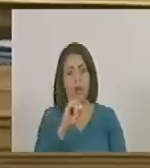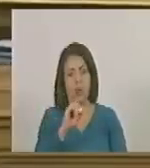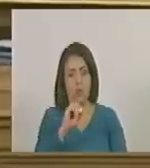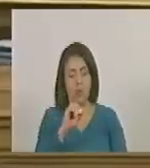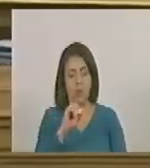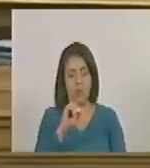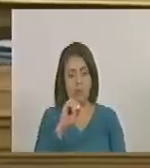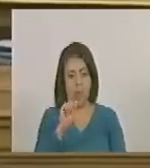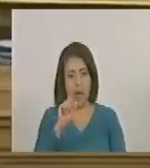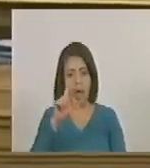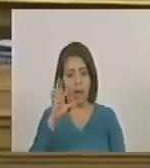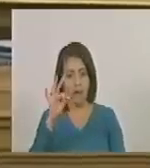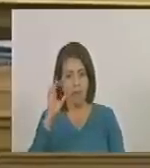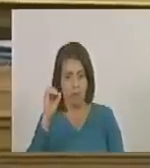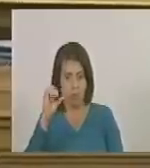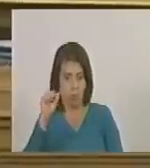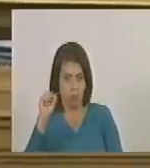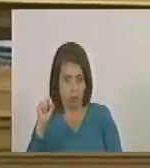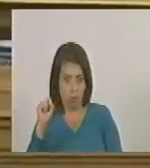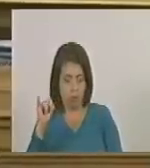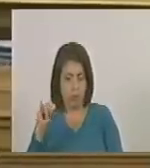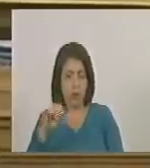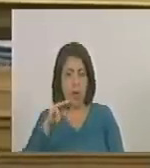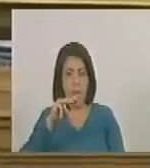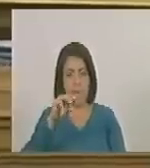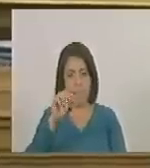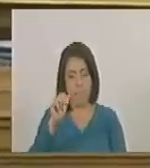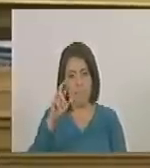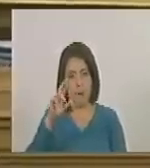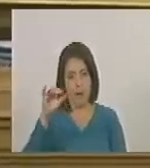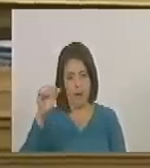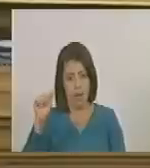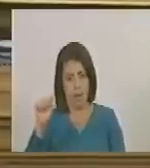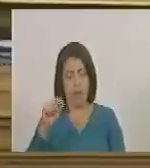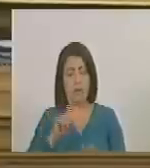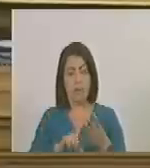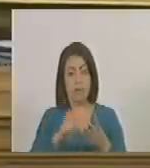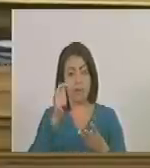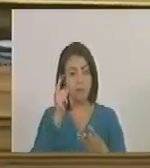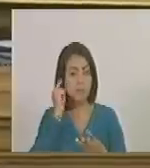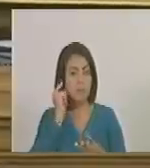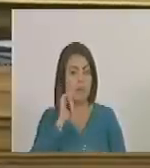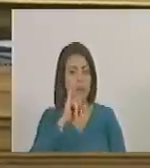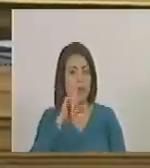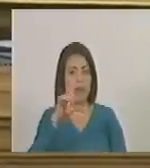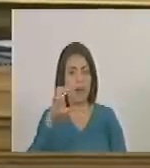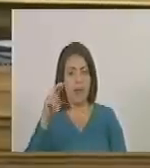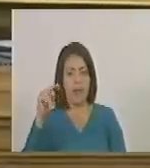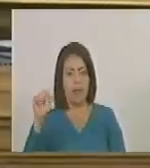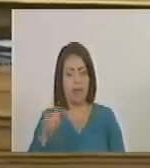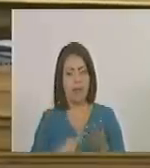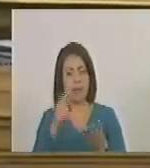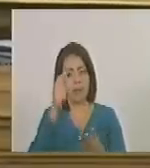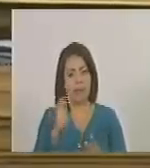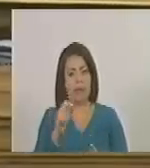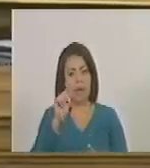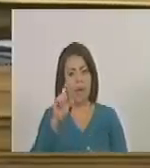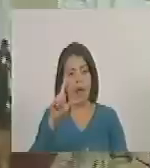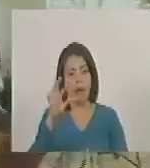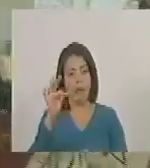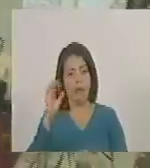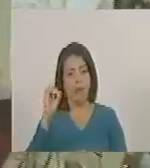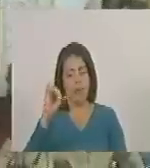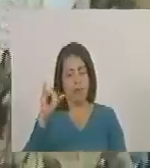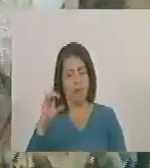Oscar Rondero, Alfonso Campos, la diputada María Rosa Jiménez Barreto, la diputada Ilenia Medina, el diputado Alfonso